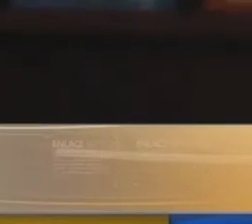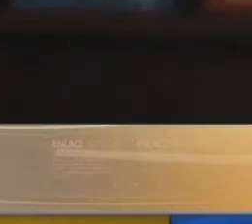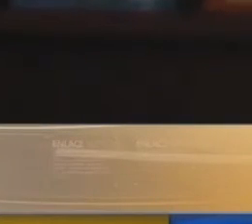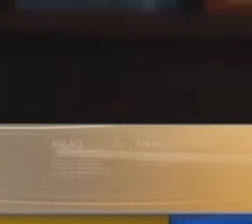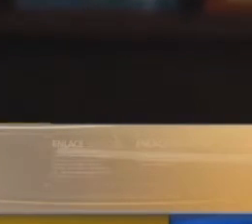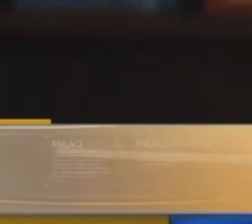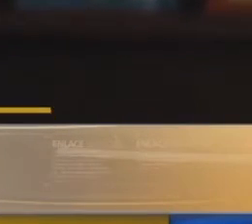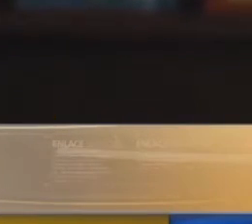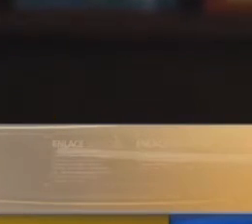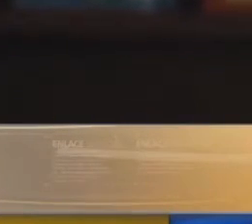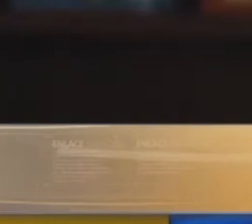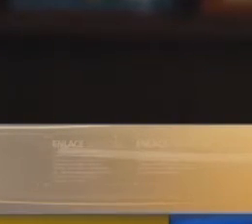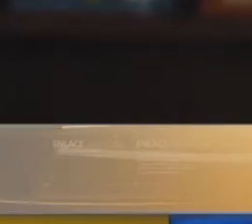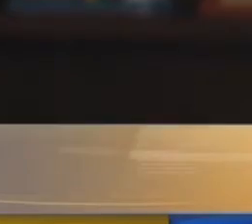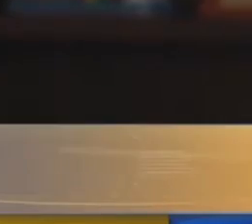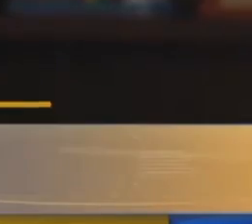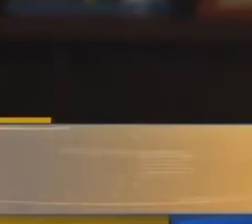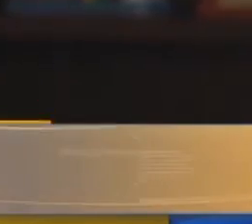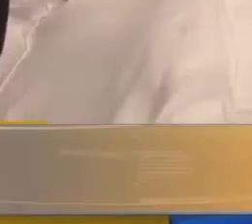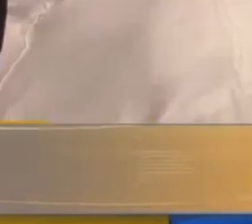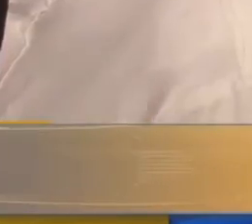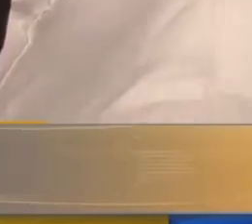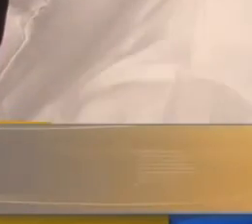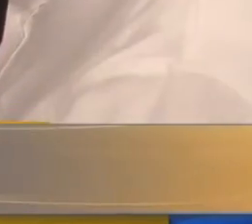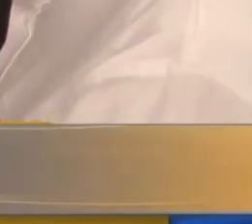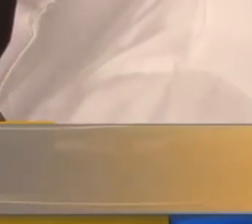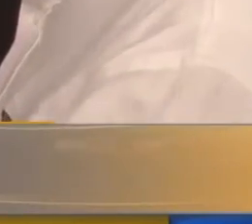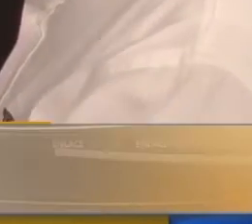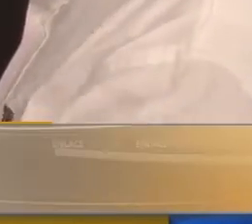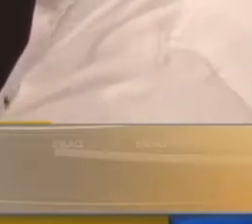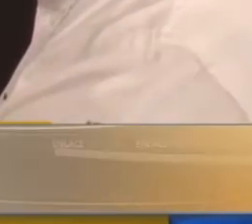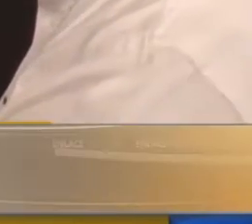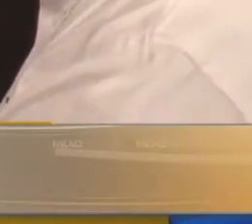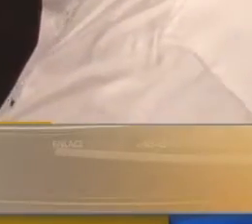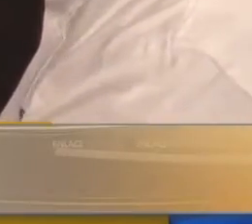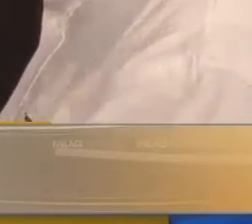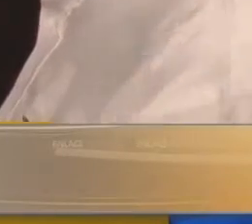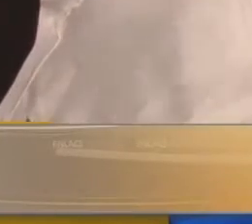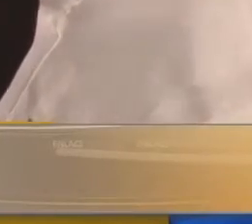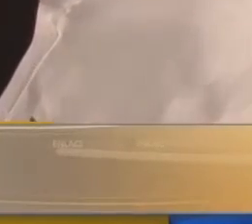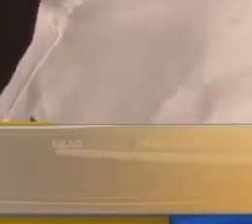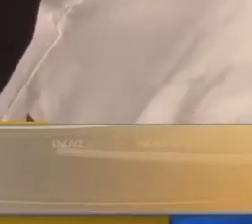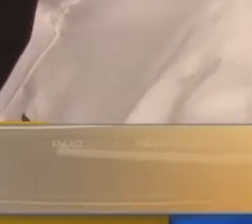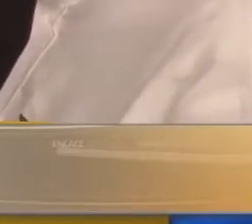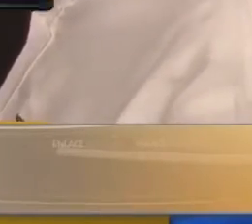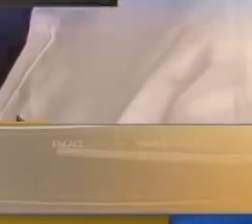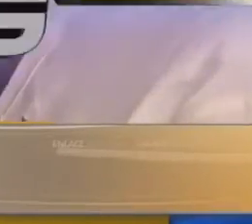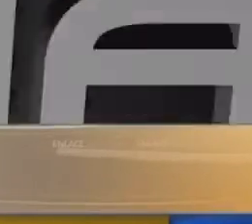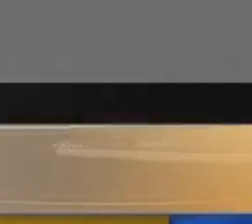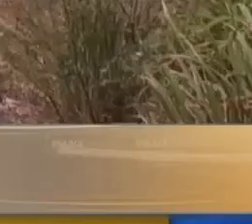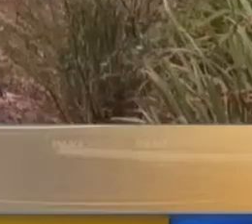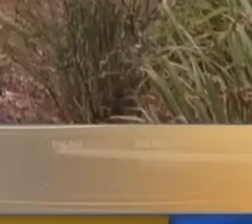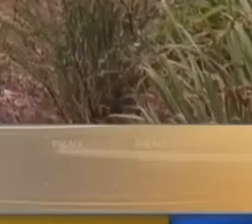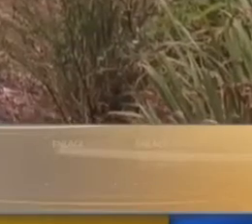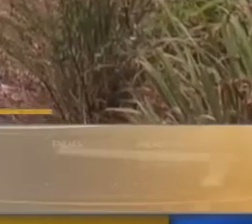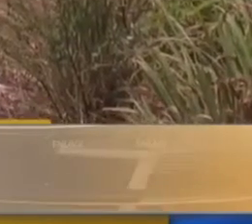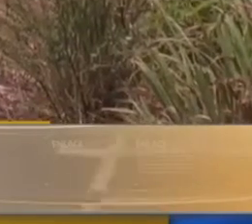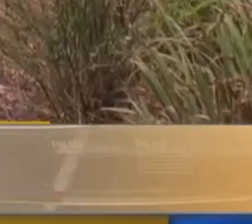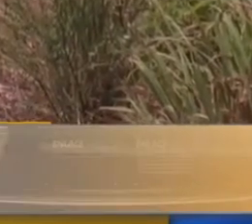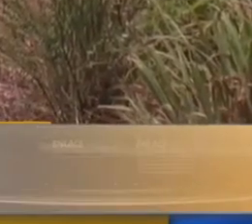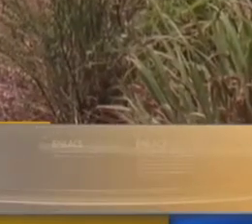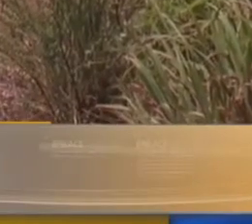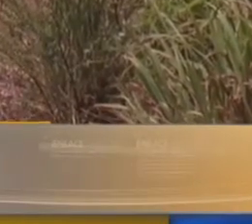de Barranca Bermeja, quienes en sesión extraordinaria con el Procurador Regional de Santander reclamaron atención y cumplimiento de compromisos. En